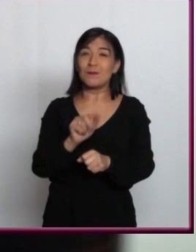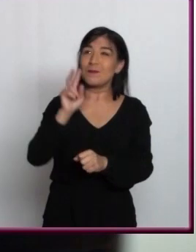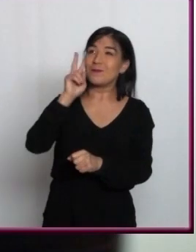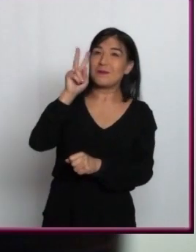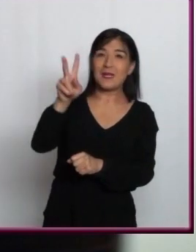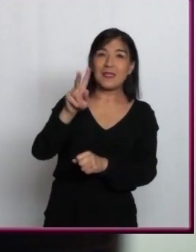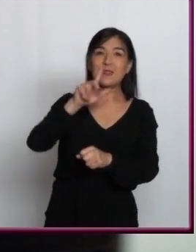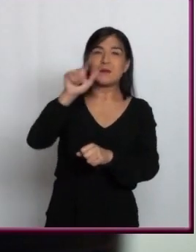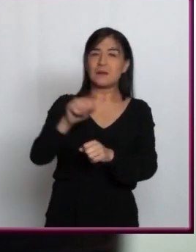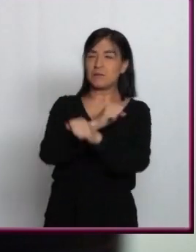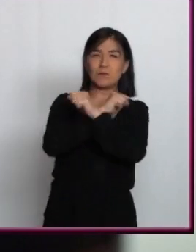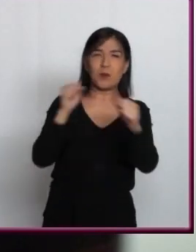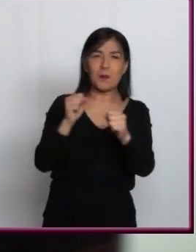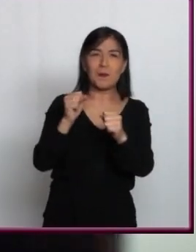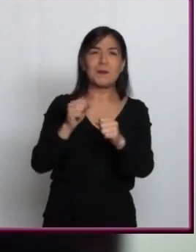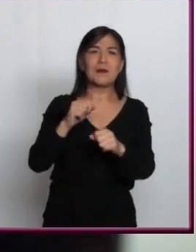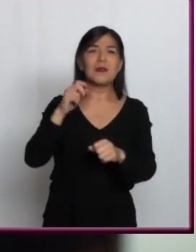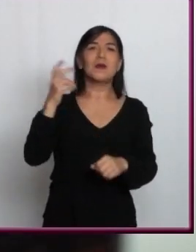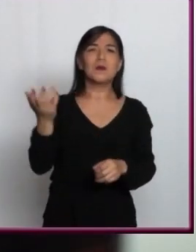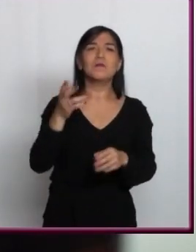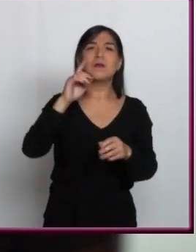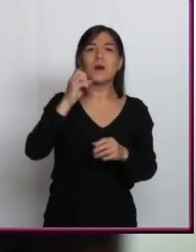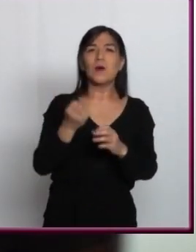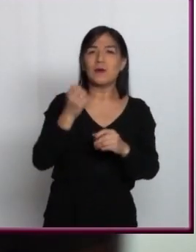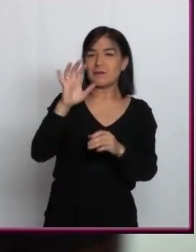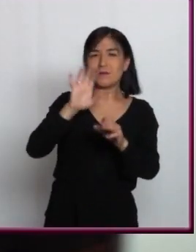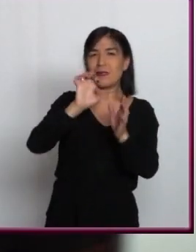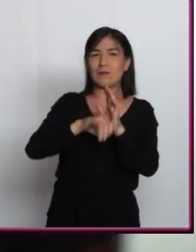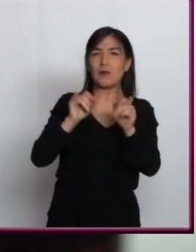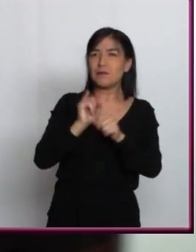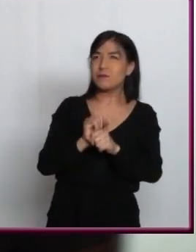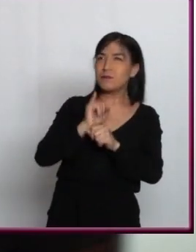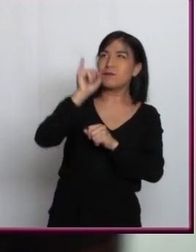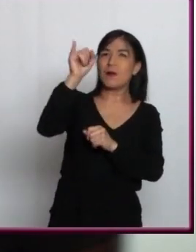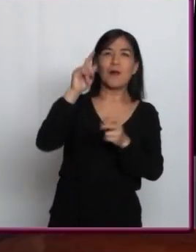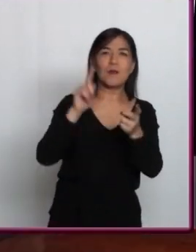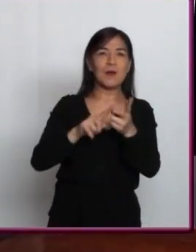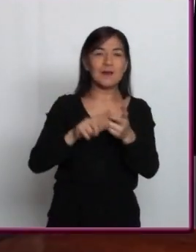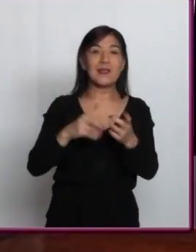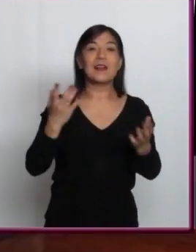de que explotó, ¿quiere decir que a qué distancia se encuentra esta supernova